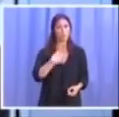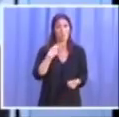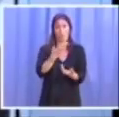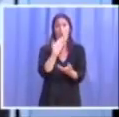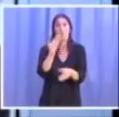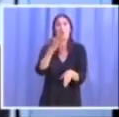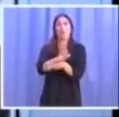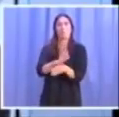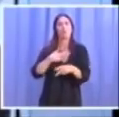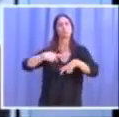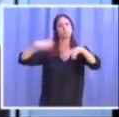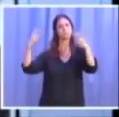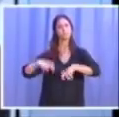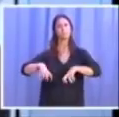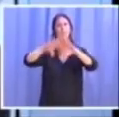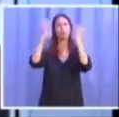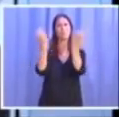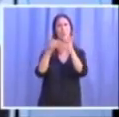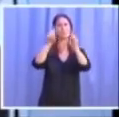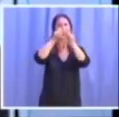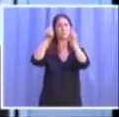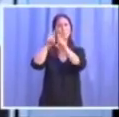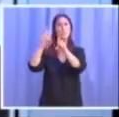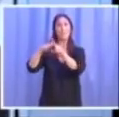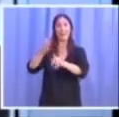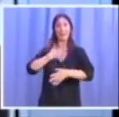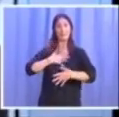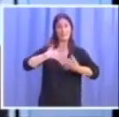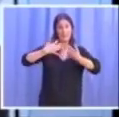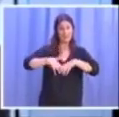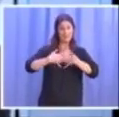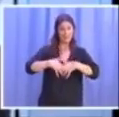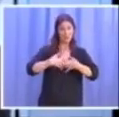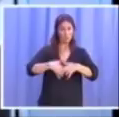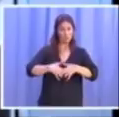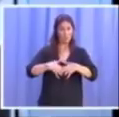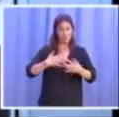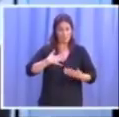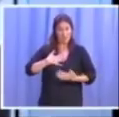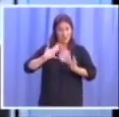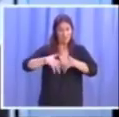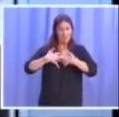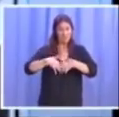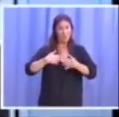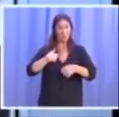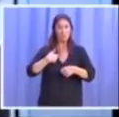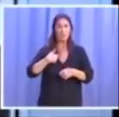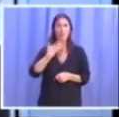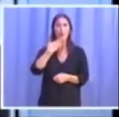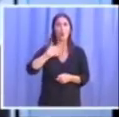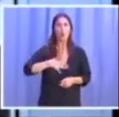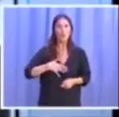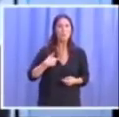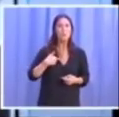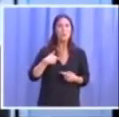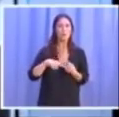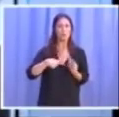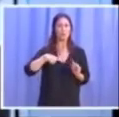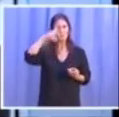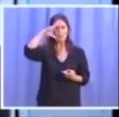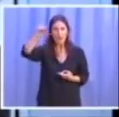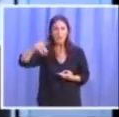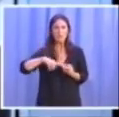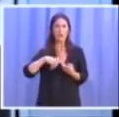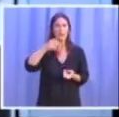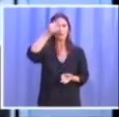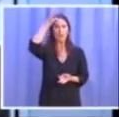ejemplo, de asentarnos con multinacionales para que nuestra industria, al no tener chimenea, nuestra industria es el conocimiento, es el talento, es la